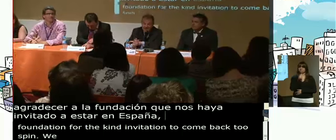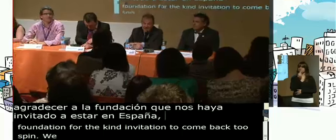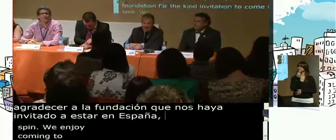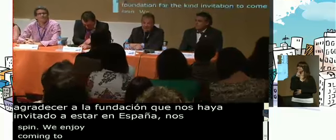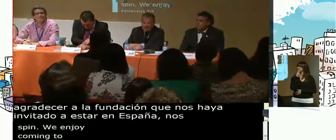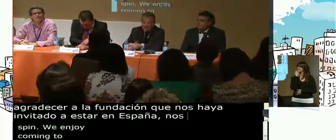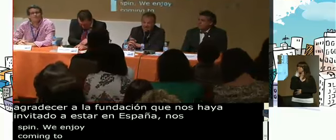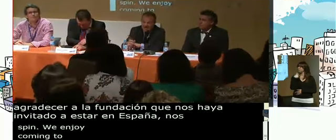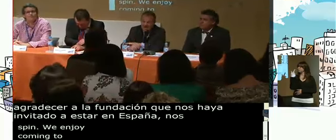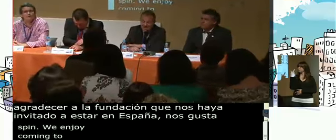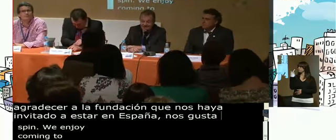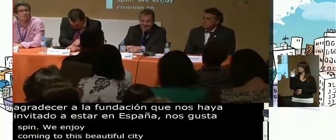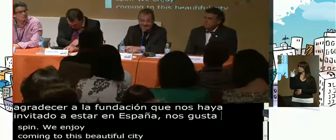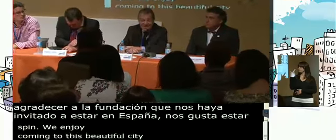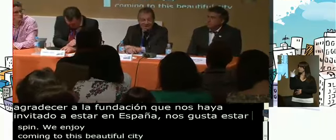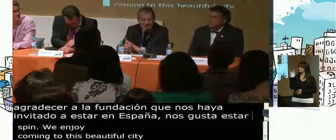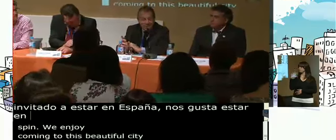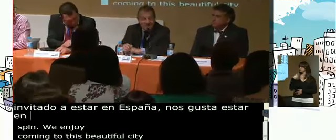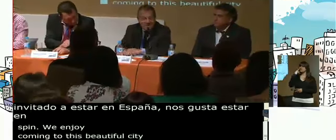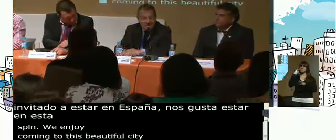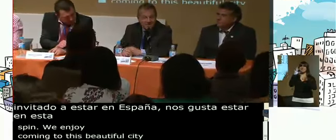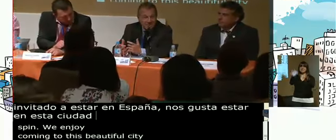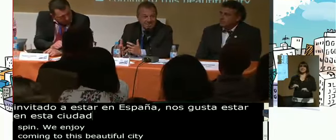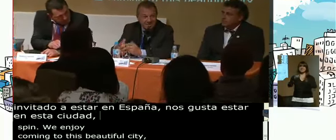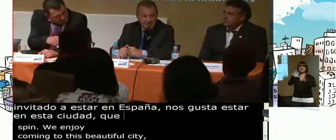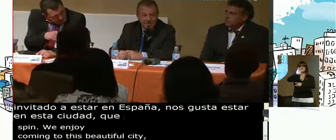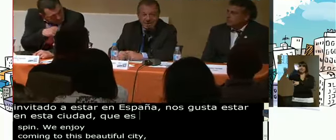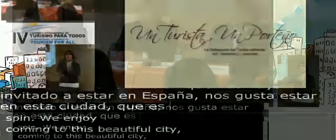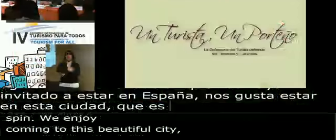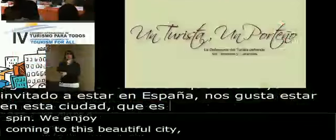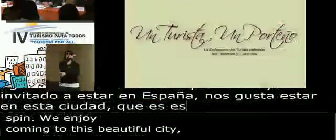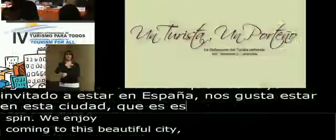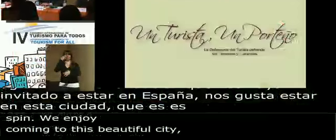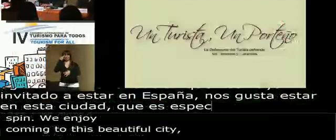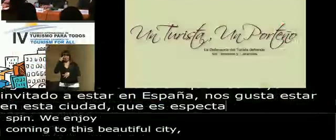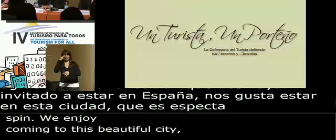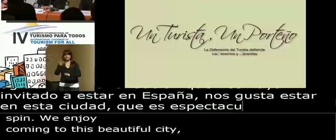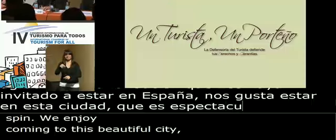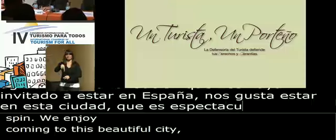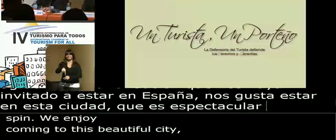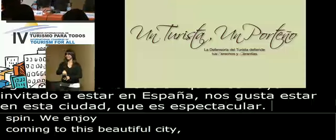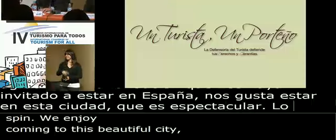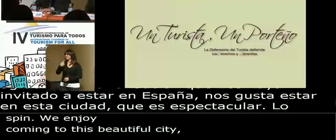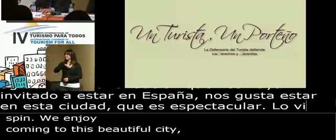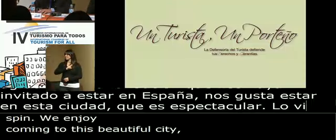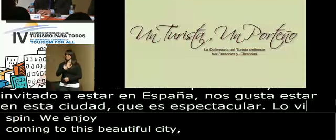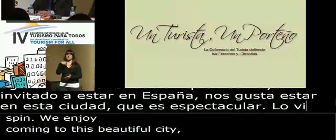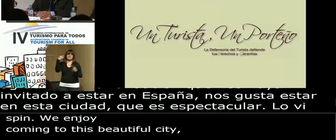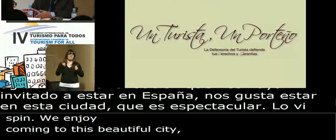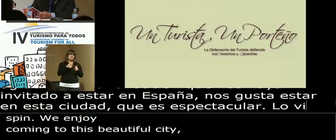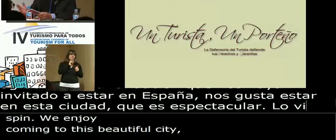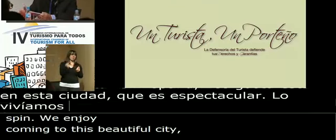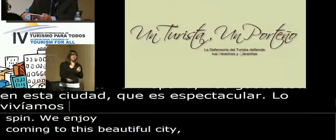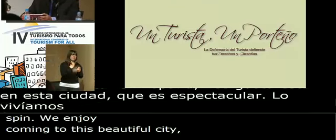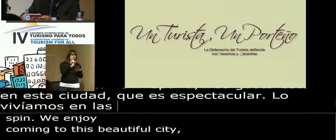que nosotros lo veíamos en las películas y hoy lo vivimos realmente. Nosotros somos gente de ciudad